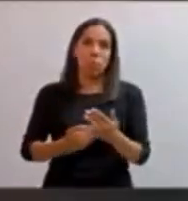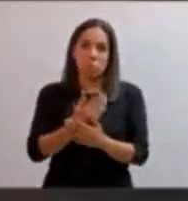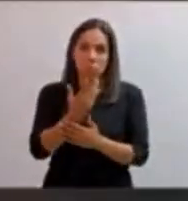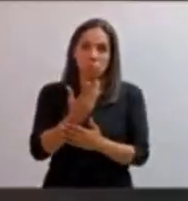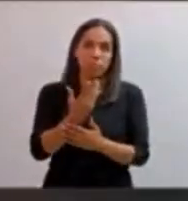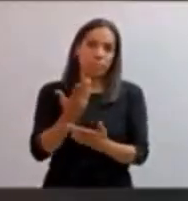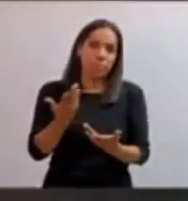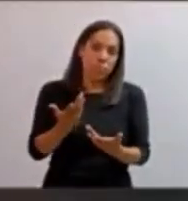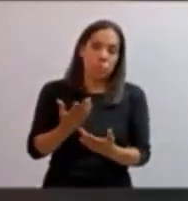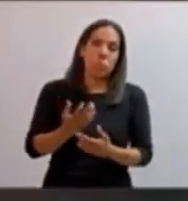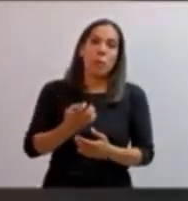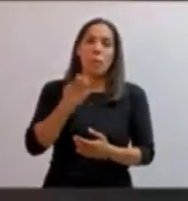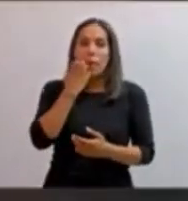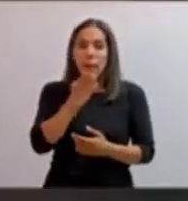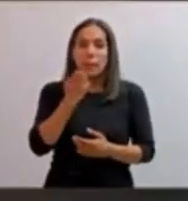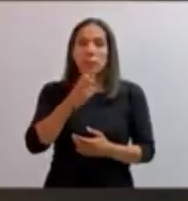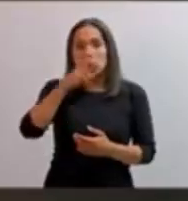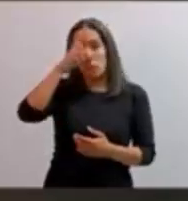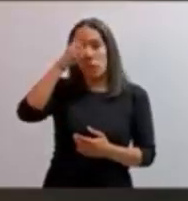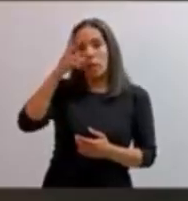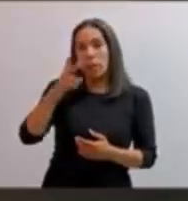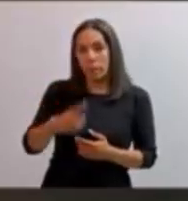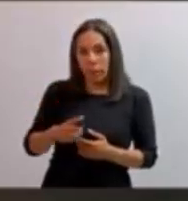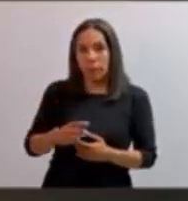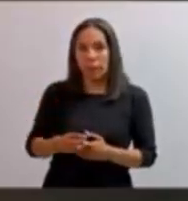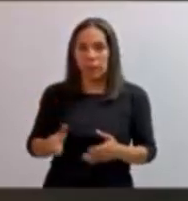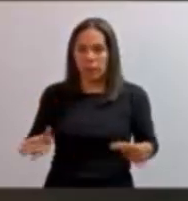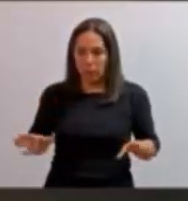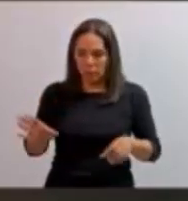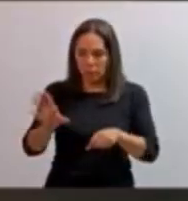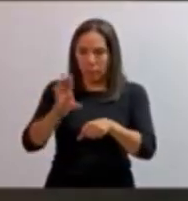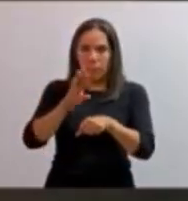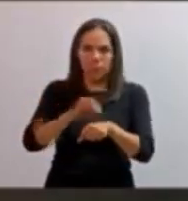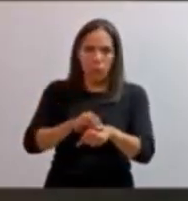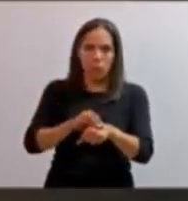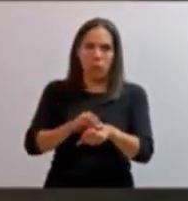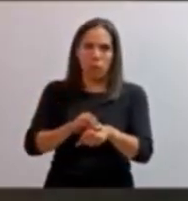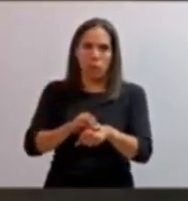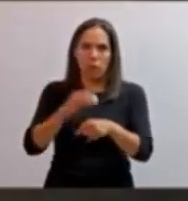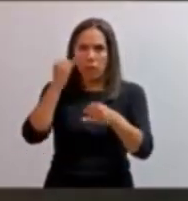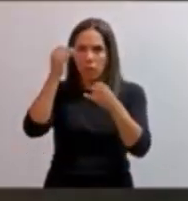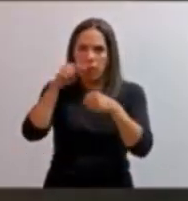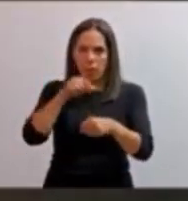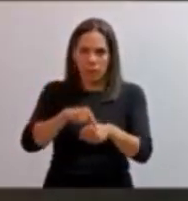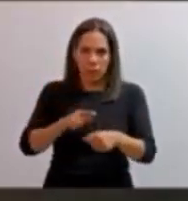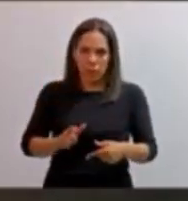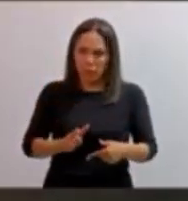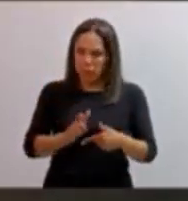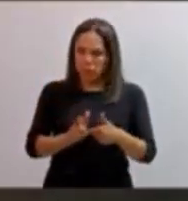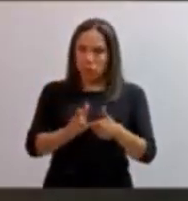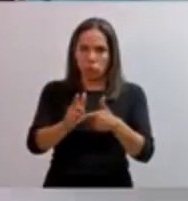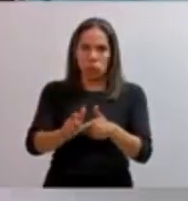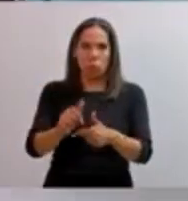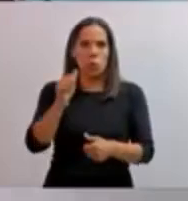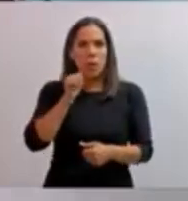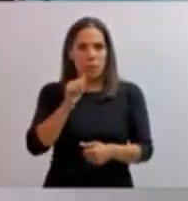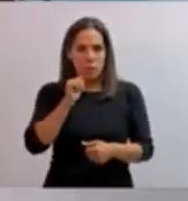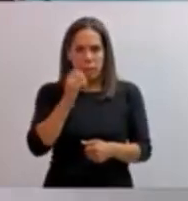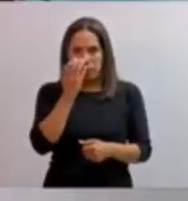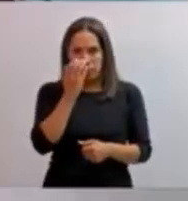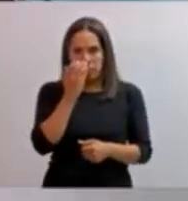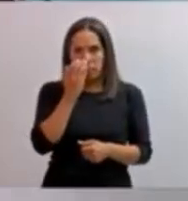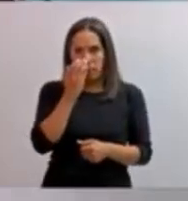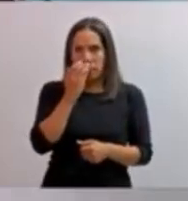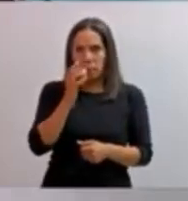mexicana nos coloca, ¿verdad?, en una necesidad continua. Esas son las reflexiones